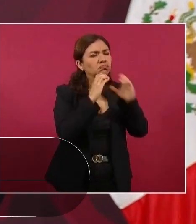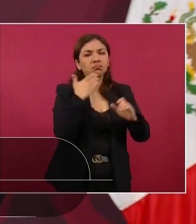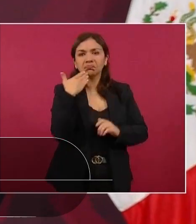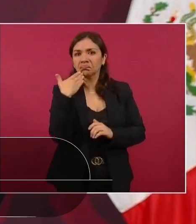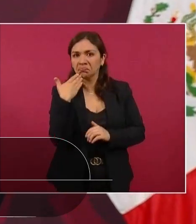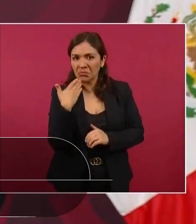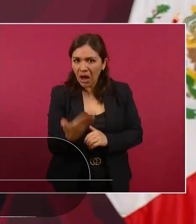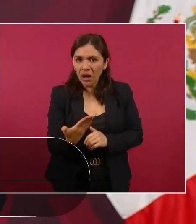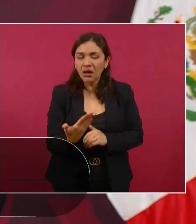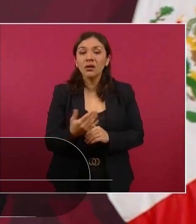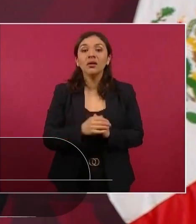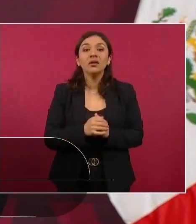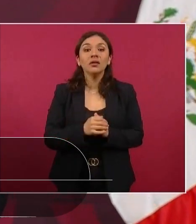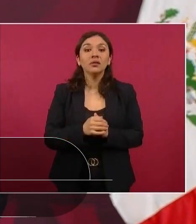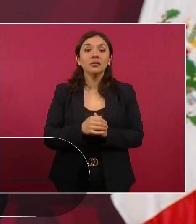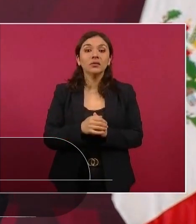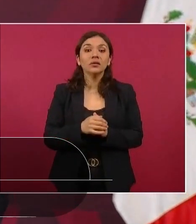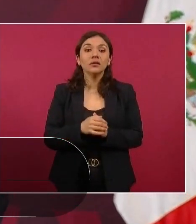y